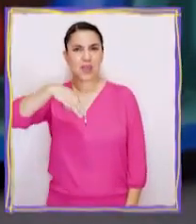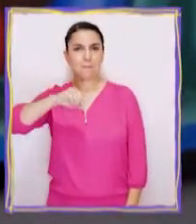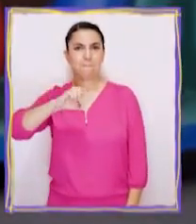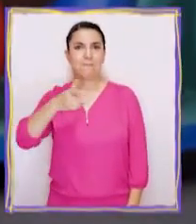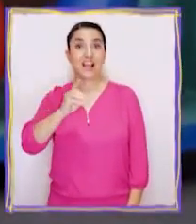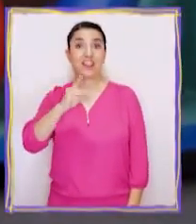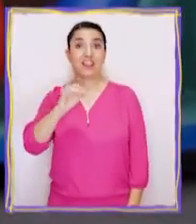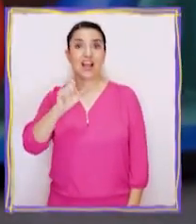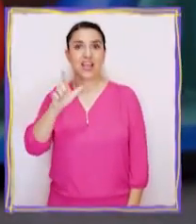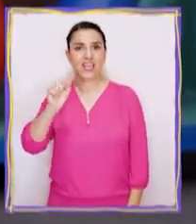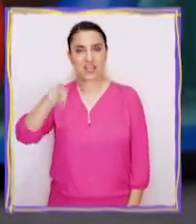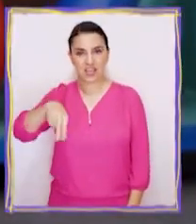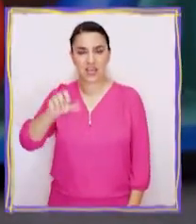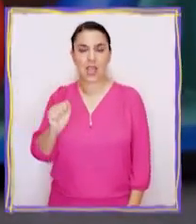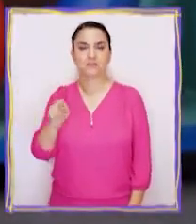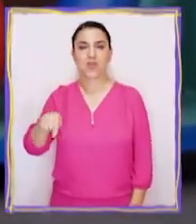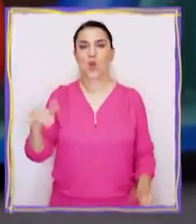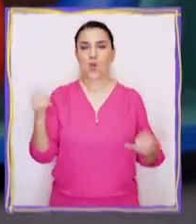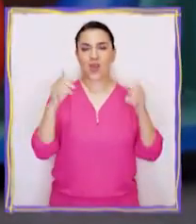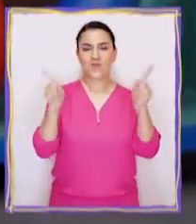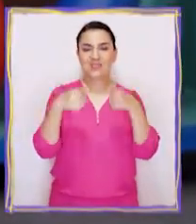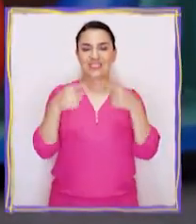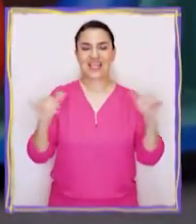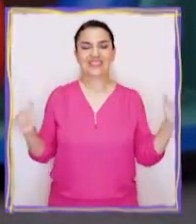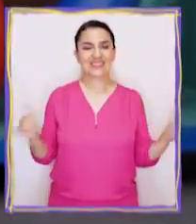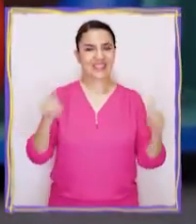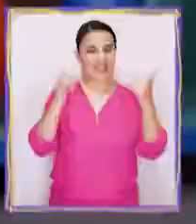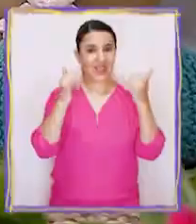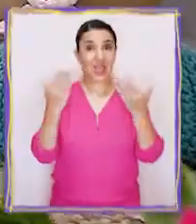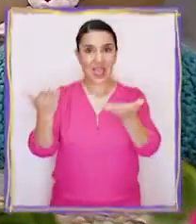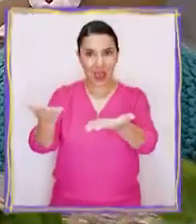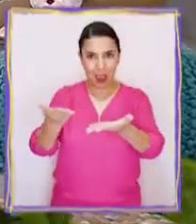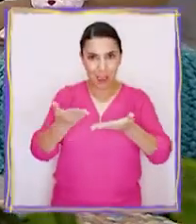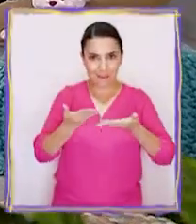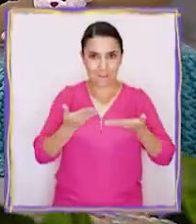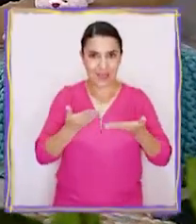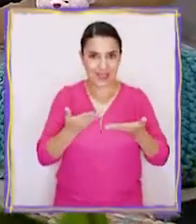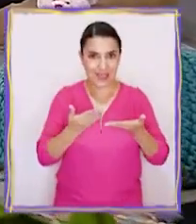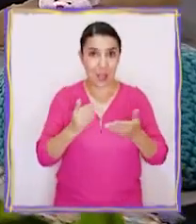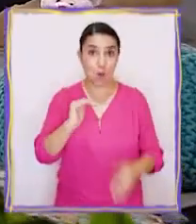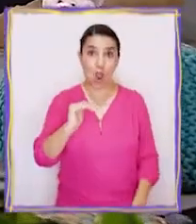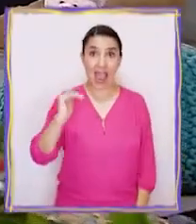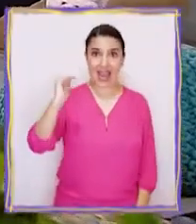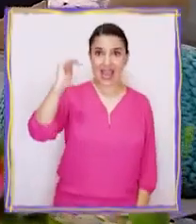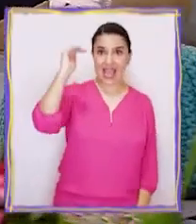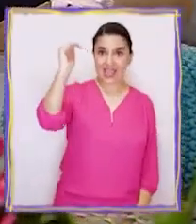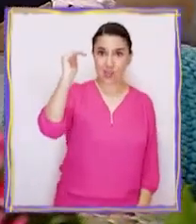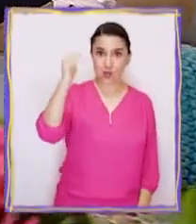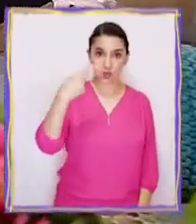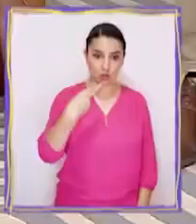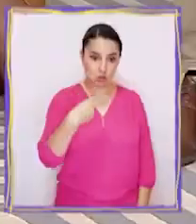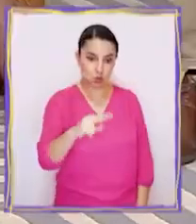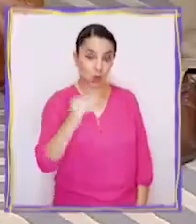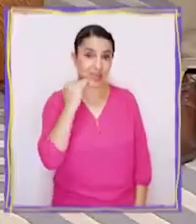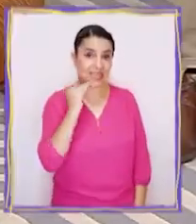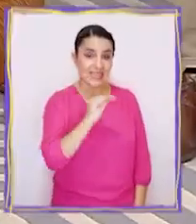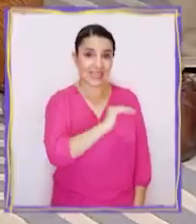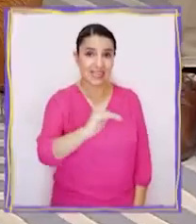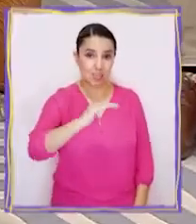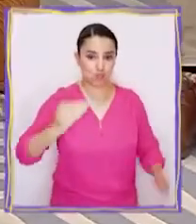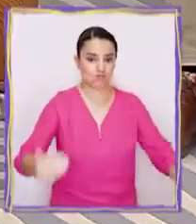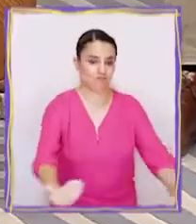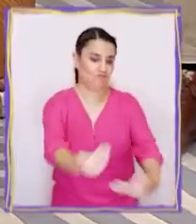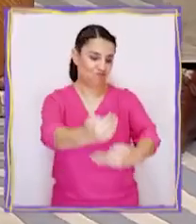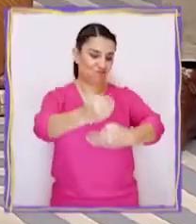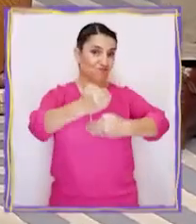Magdalena y traje un juego musical muy entretenido. ¡Yay! Invitamos a los adultos que pongan a sus niños y